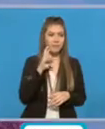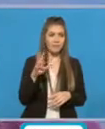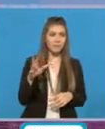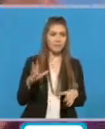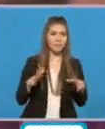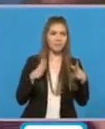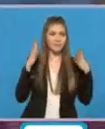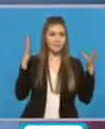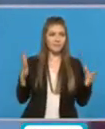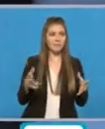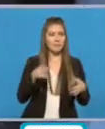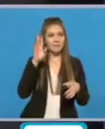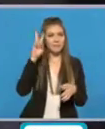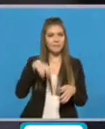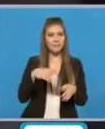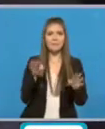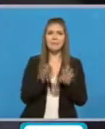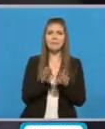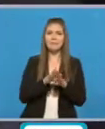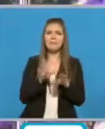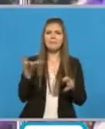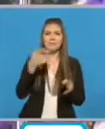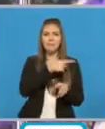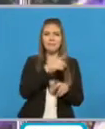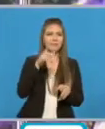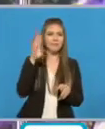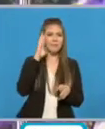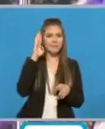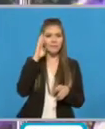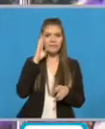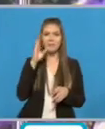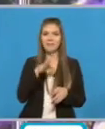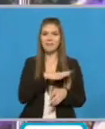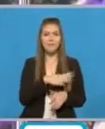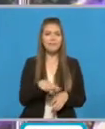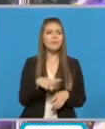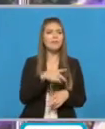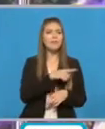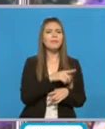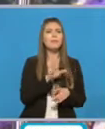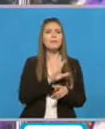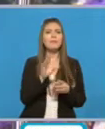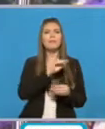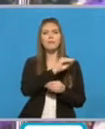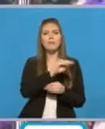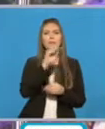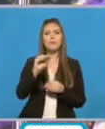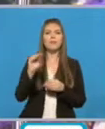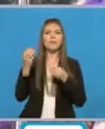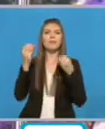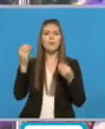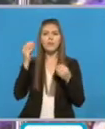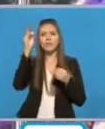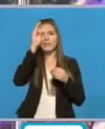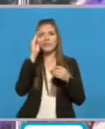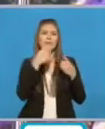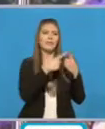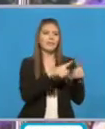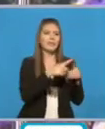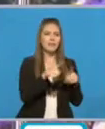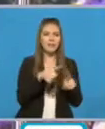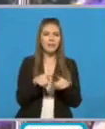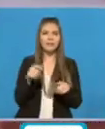sí, no era tremendo. Pasó por varias religiones. Se volvió en un momento maniqueísta, que era un culto